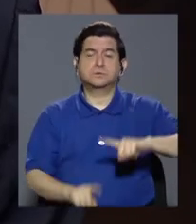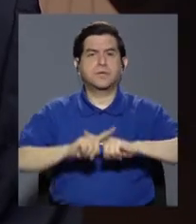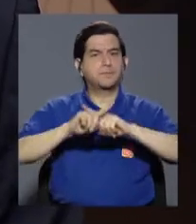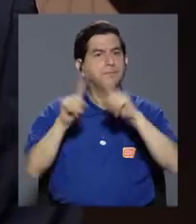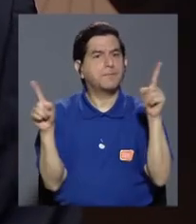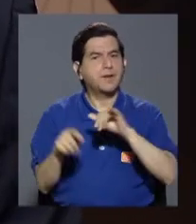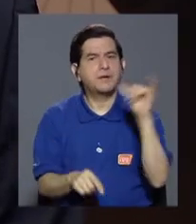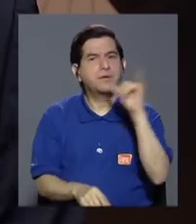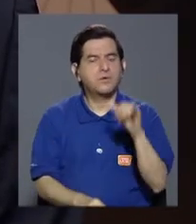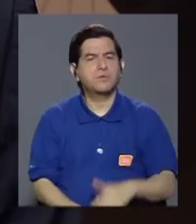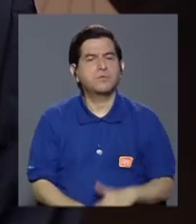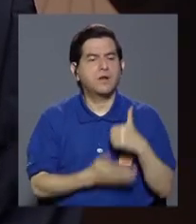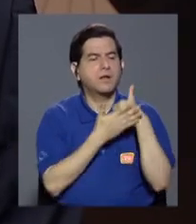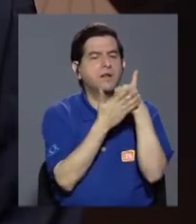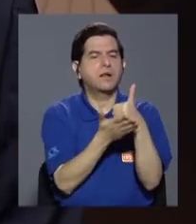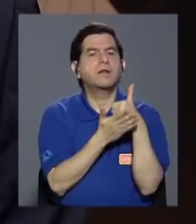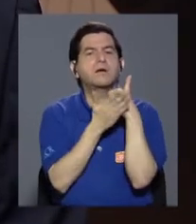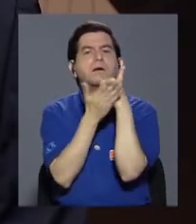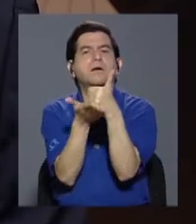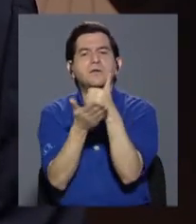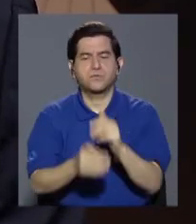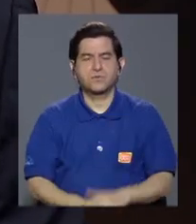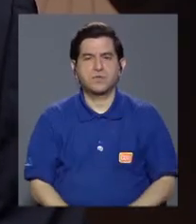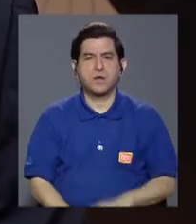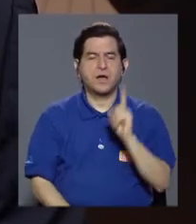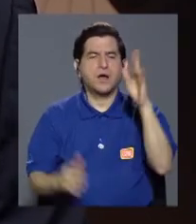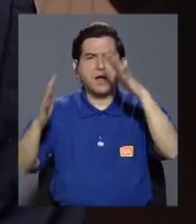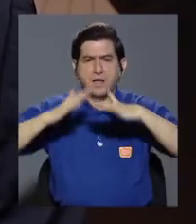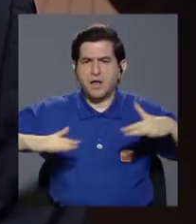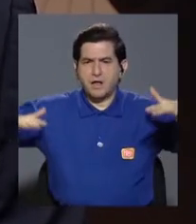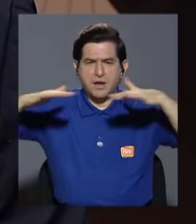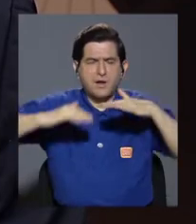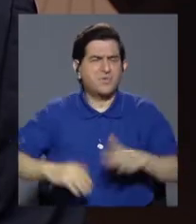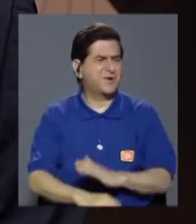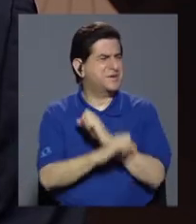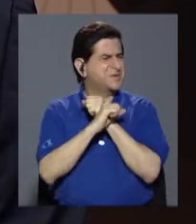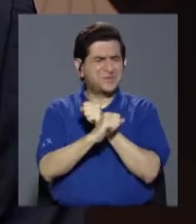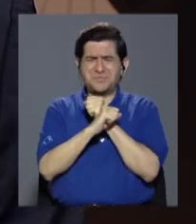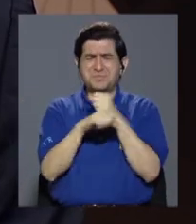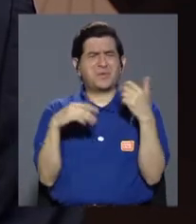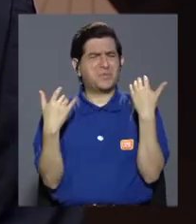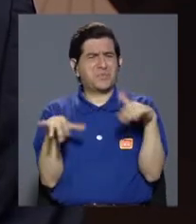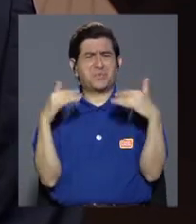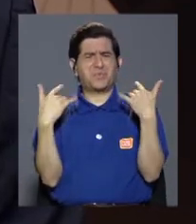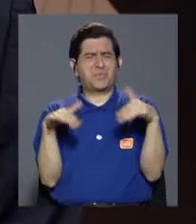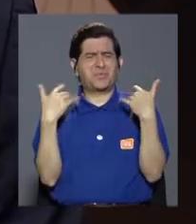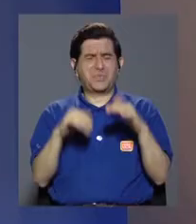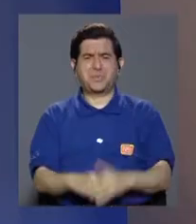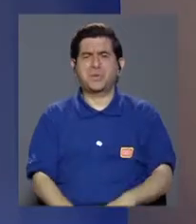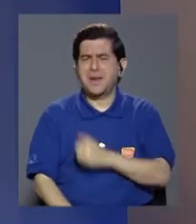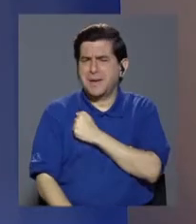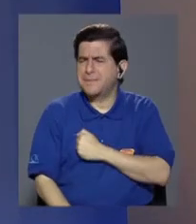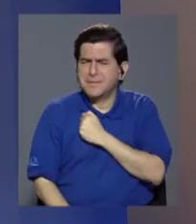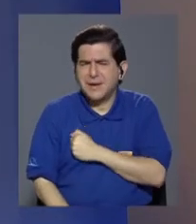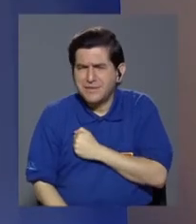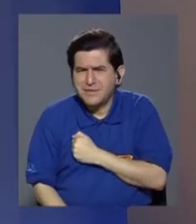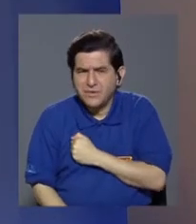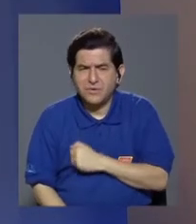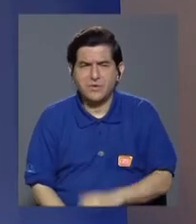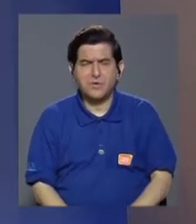pero también contribuyeron a generar un clima inseguridad muy grande lo que